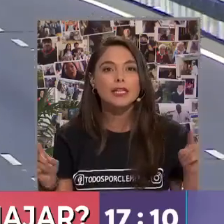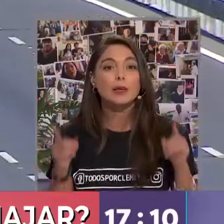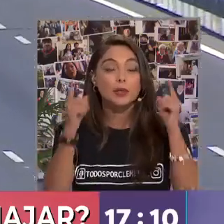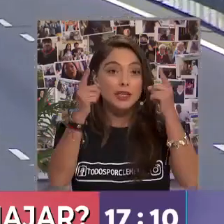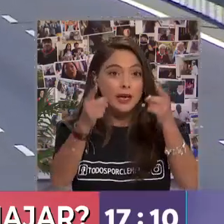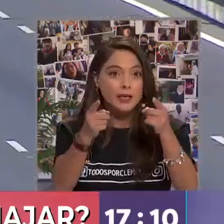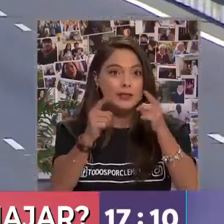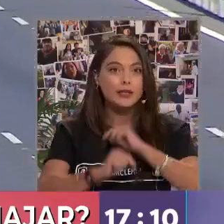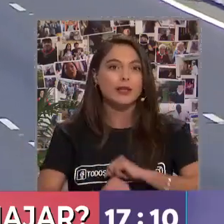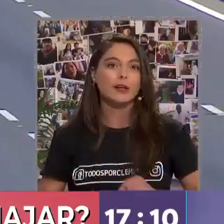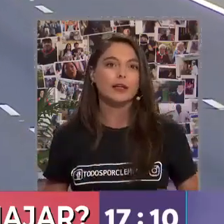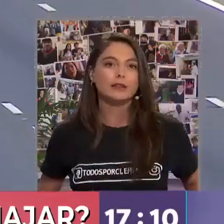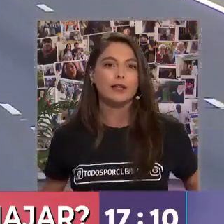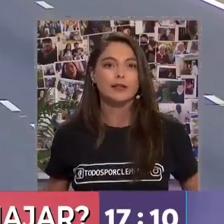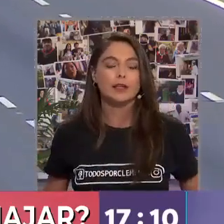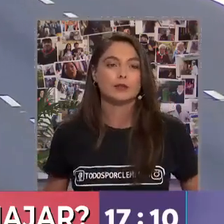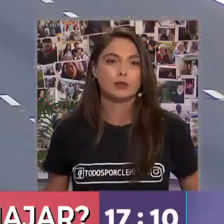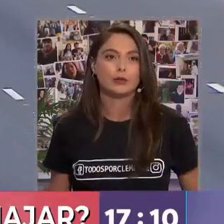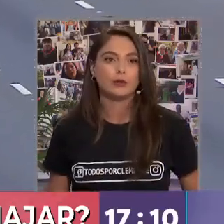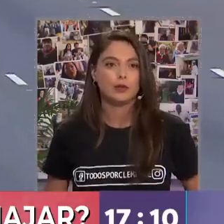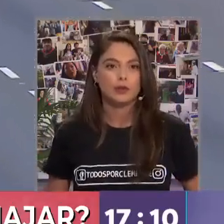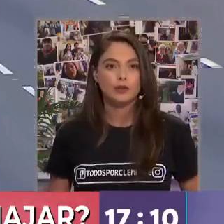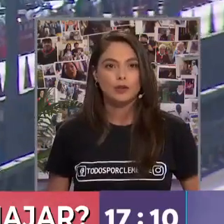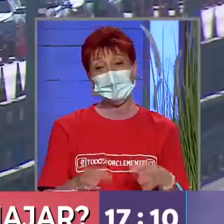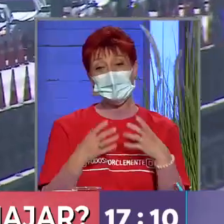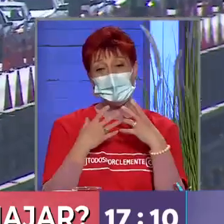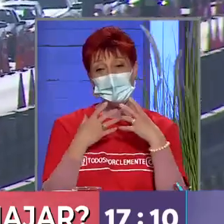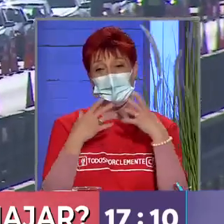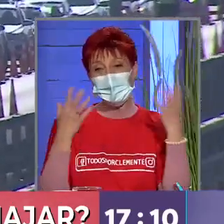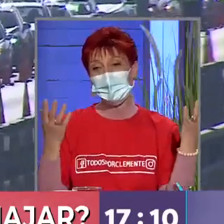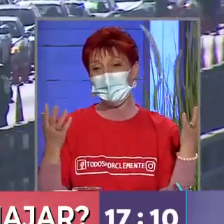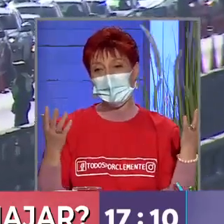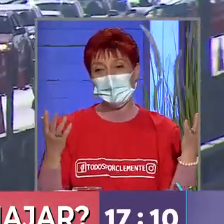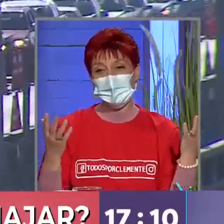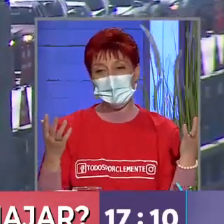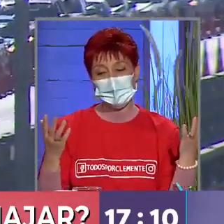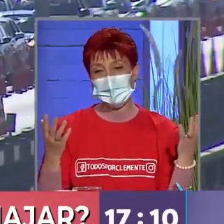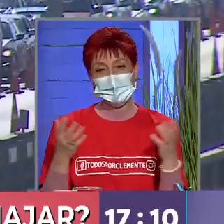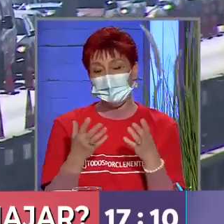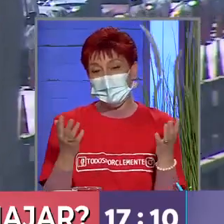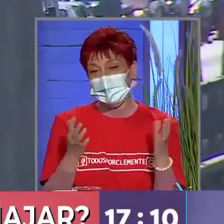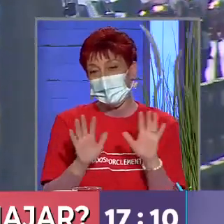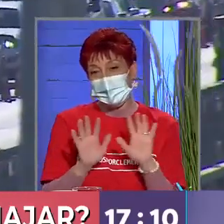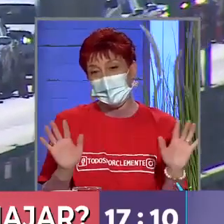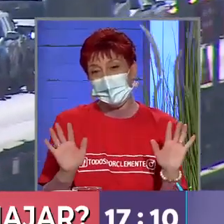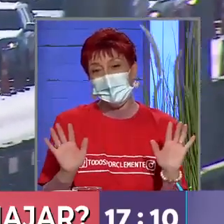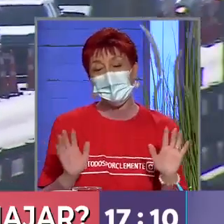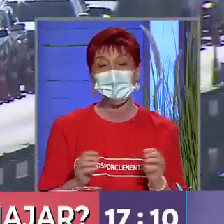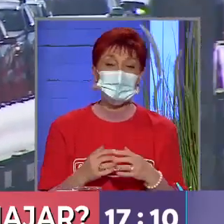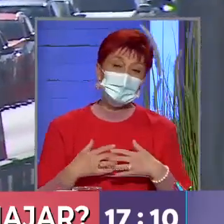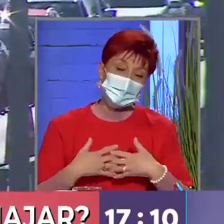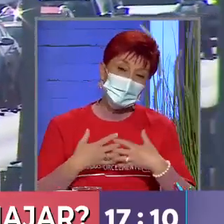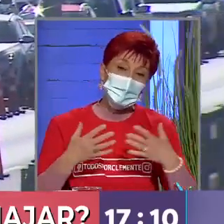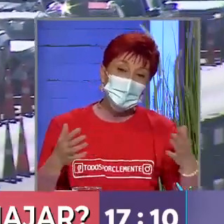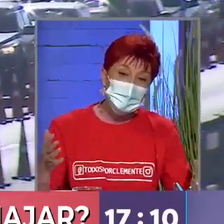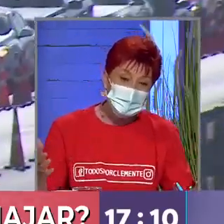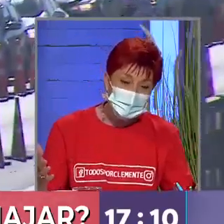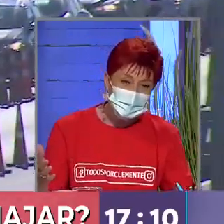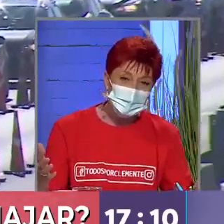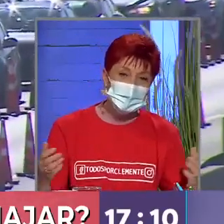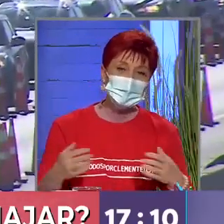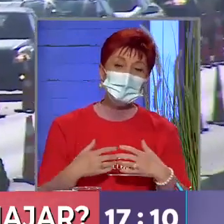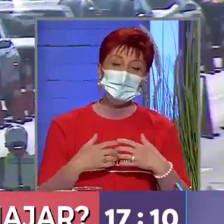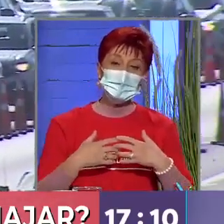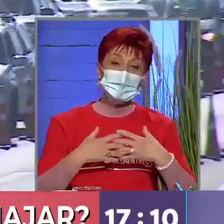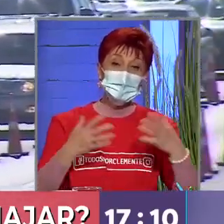en el cine, porque ya hay cines que van a estar abiertos. Claro, porque es aerosol es lo que contamina. Entonces, la idea es, tenemos una